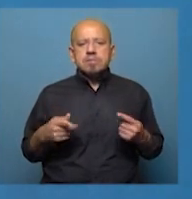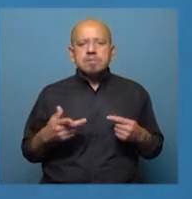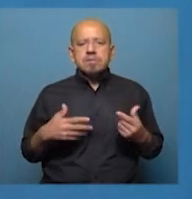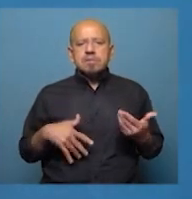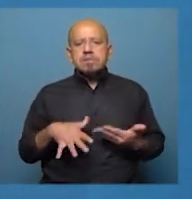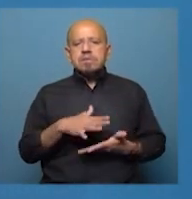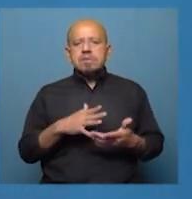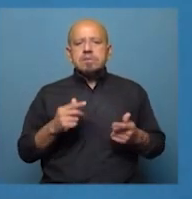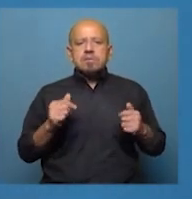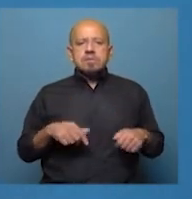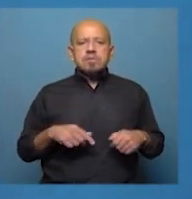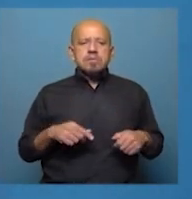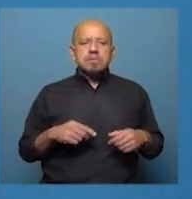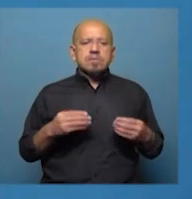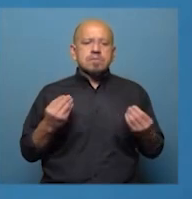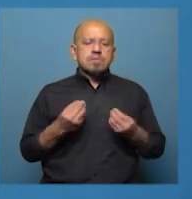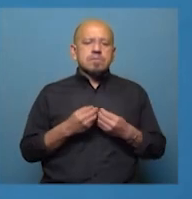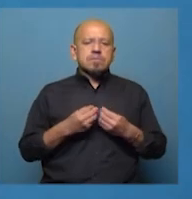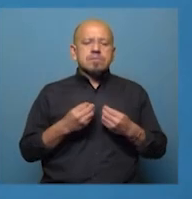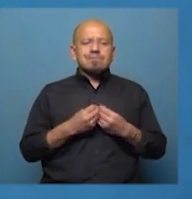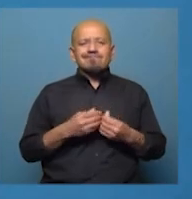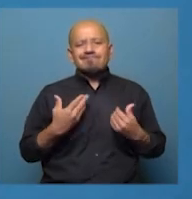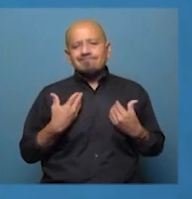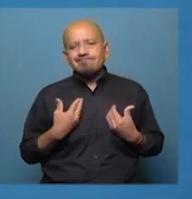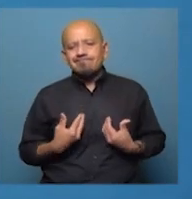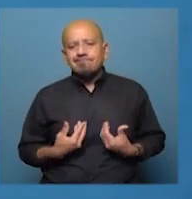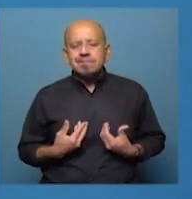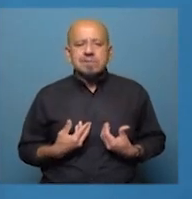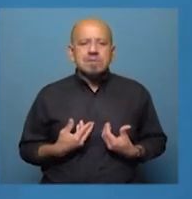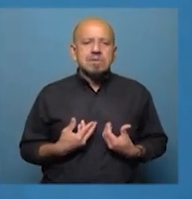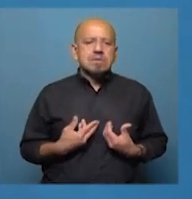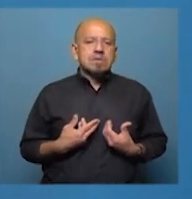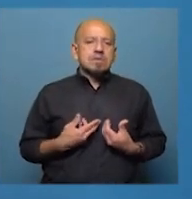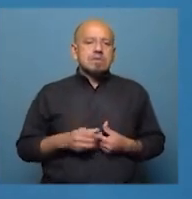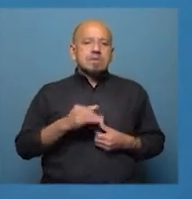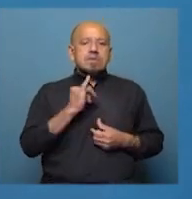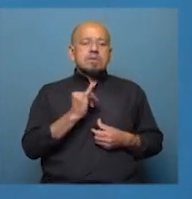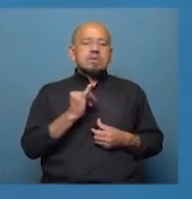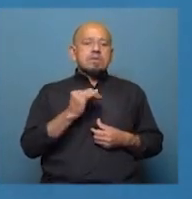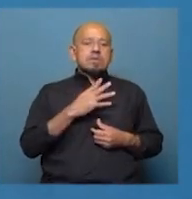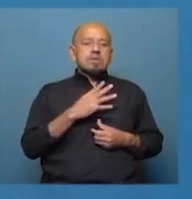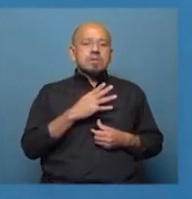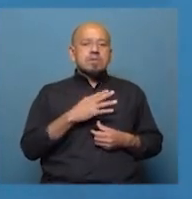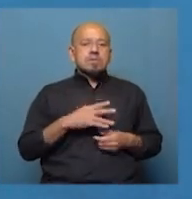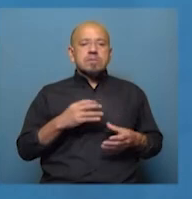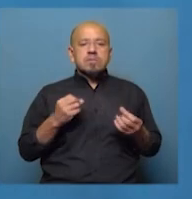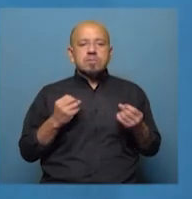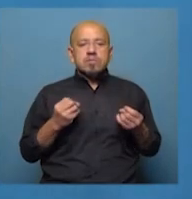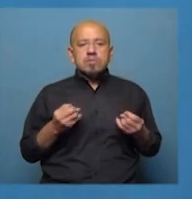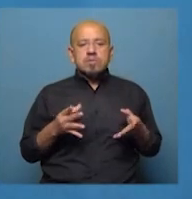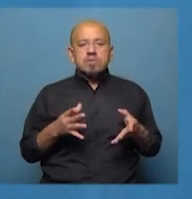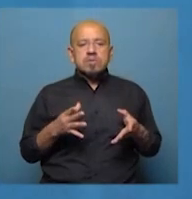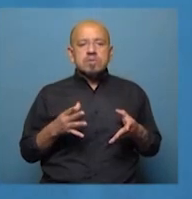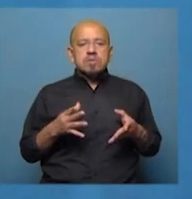que se vivió hoy no mucha mucha angustia impotencia obviamente también sobre todo porque se genera